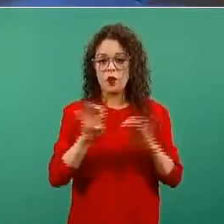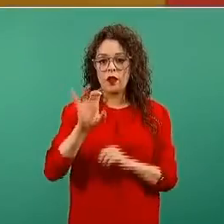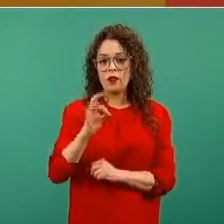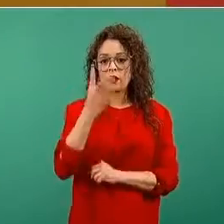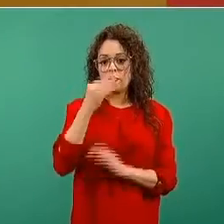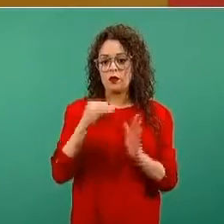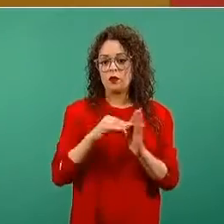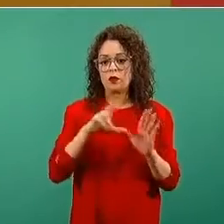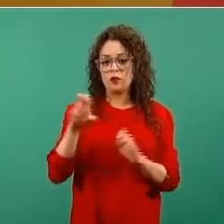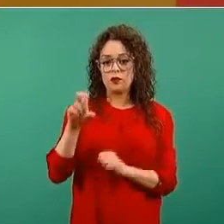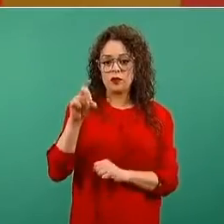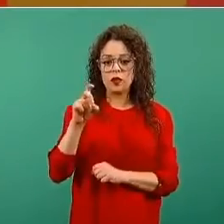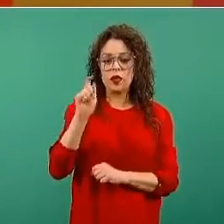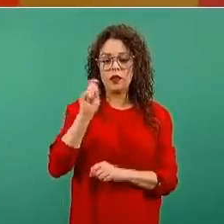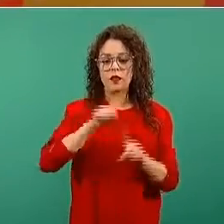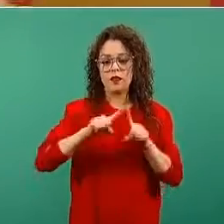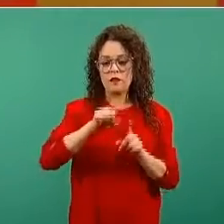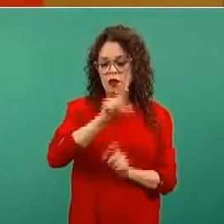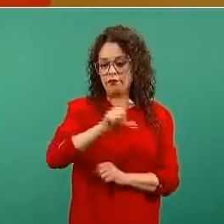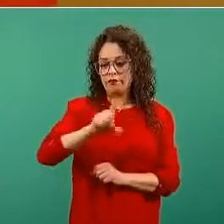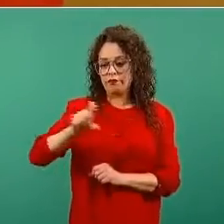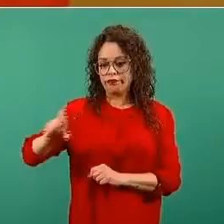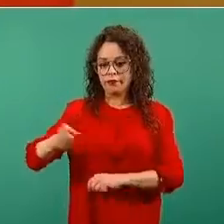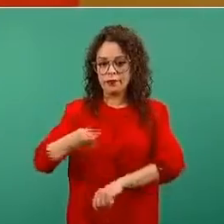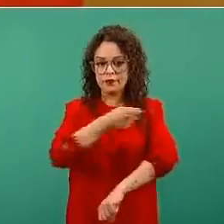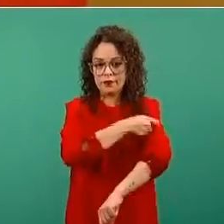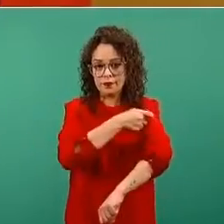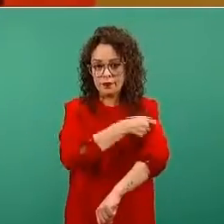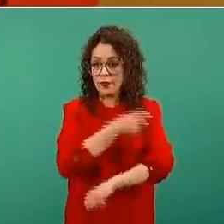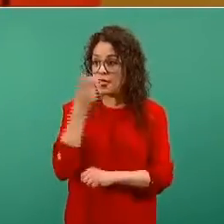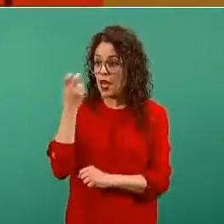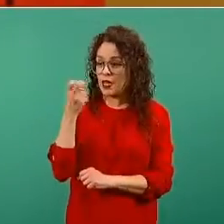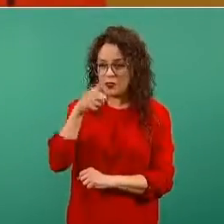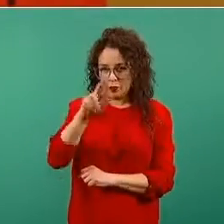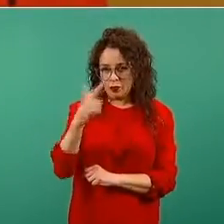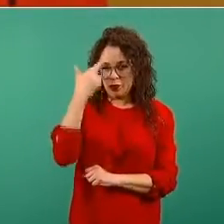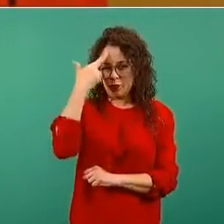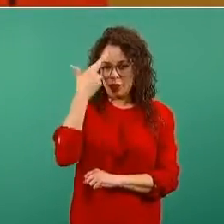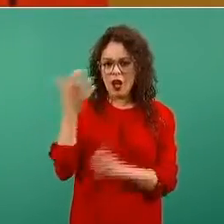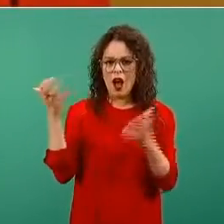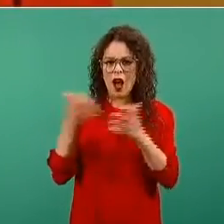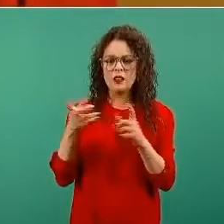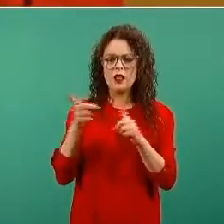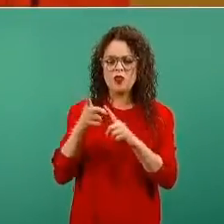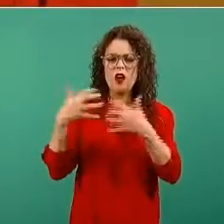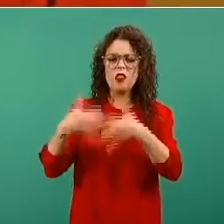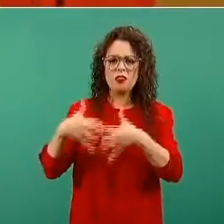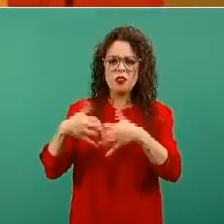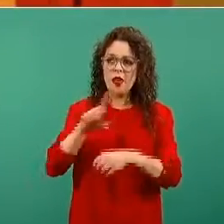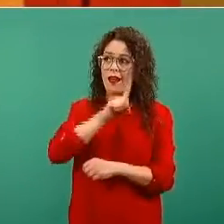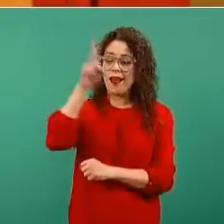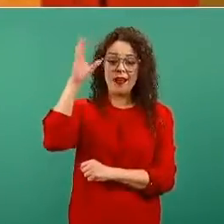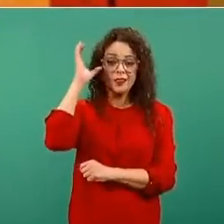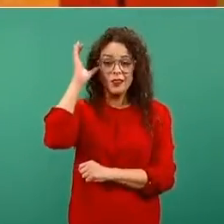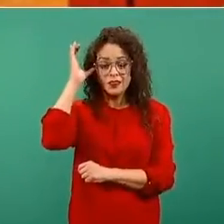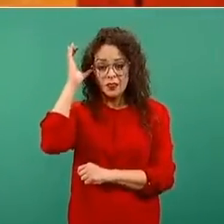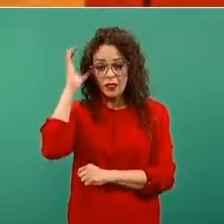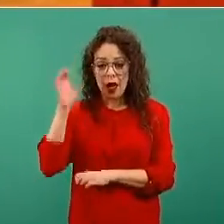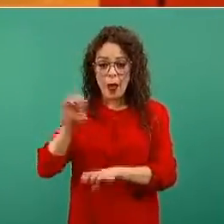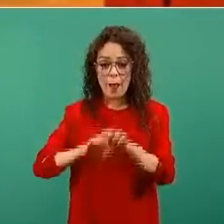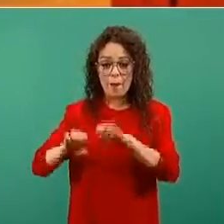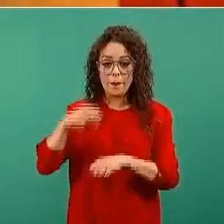434.830 dosis de vacuna. Esta vacuna, como recordarán, se fabrica en China, a una compañía que se